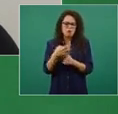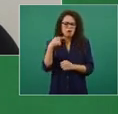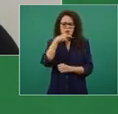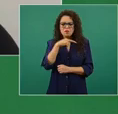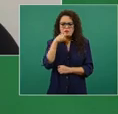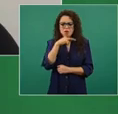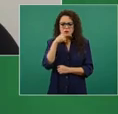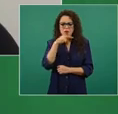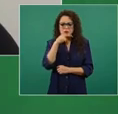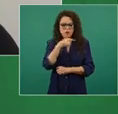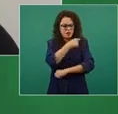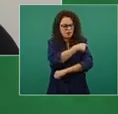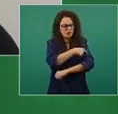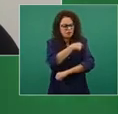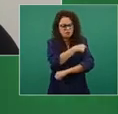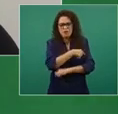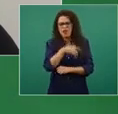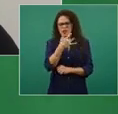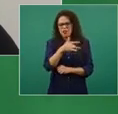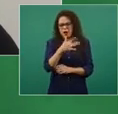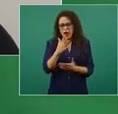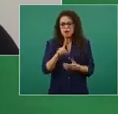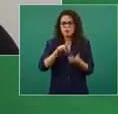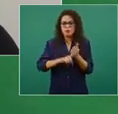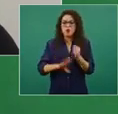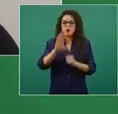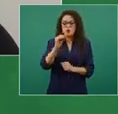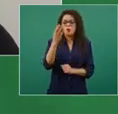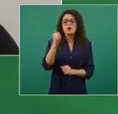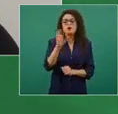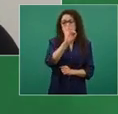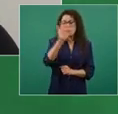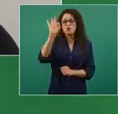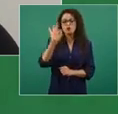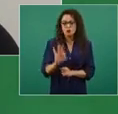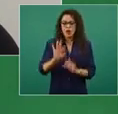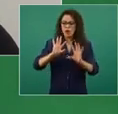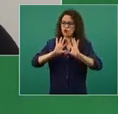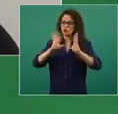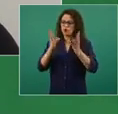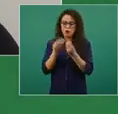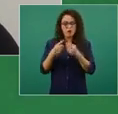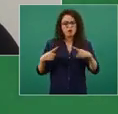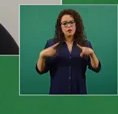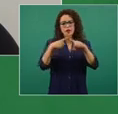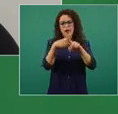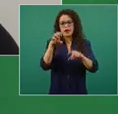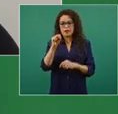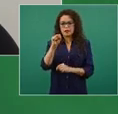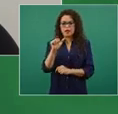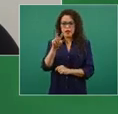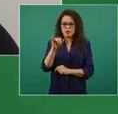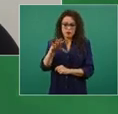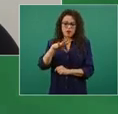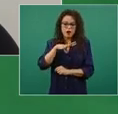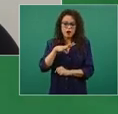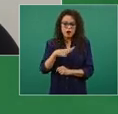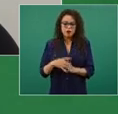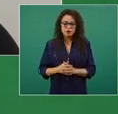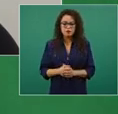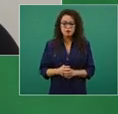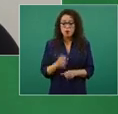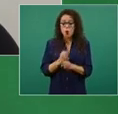eventos locales, han representado más del 99% de todos los ESAVIS que se han presentado. Y hasta el momento son